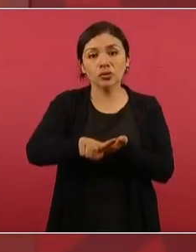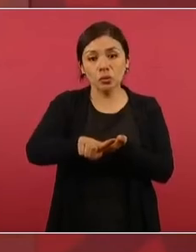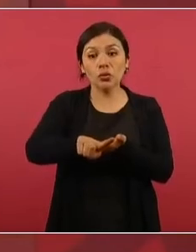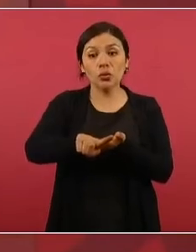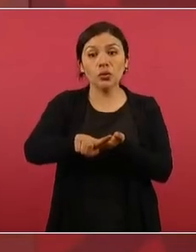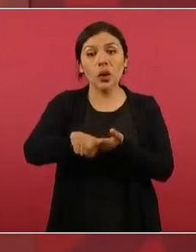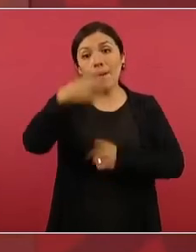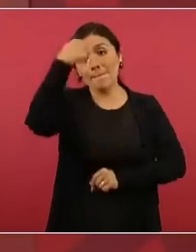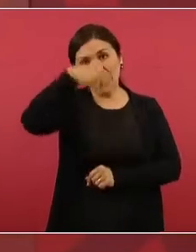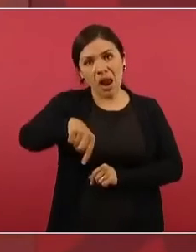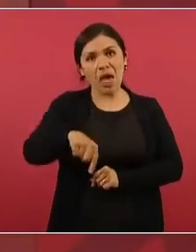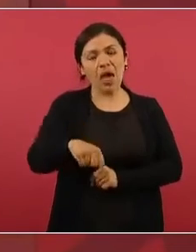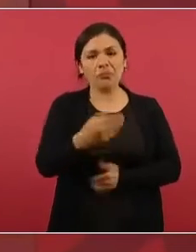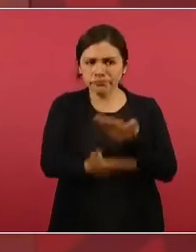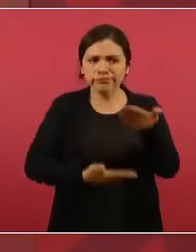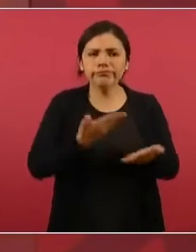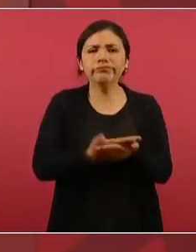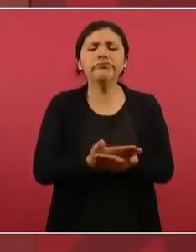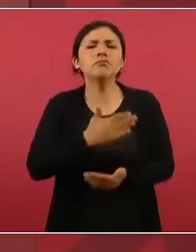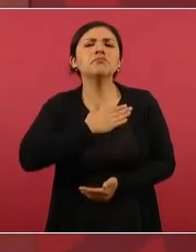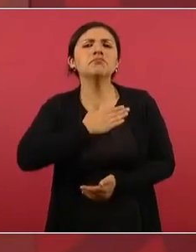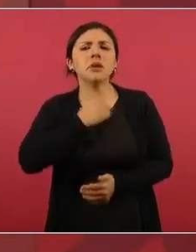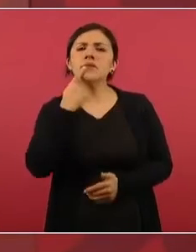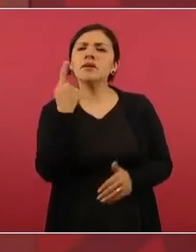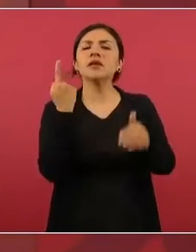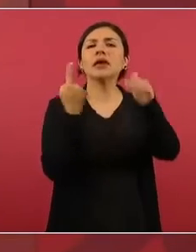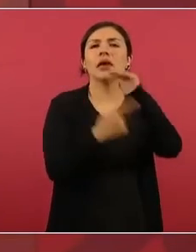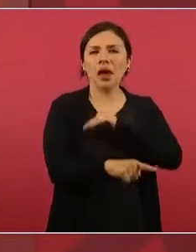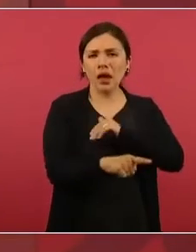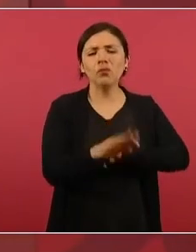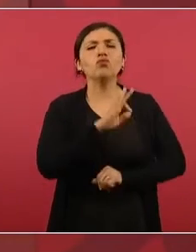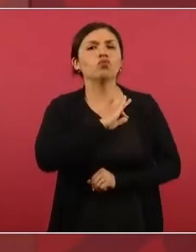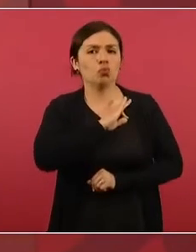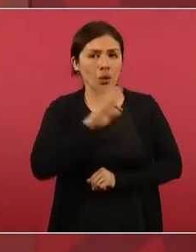de presentar sus quejas